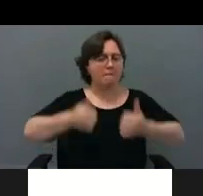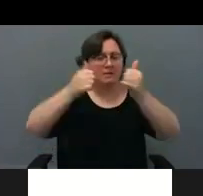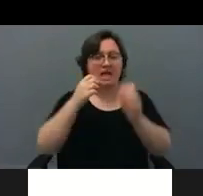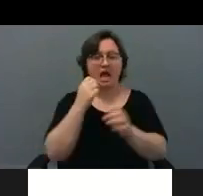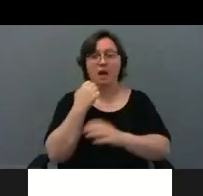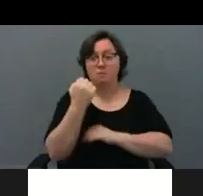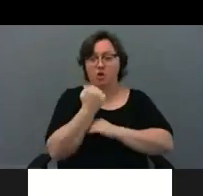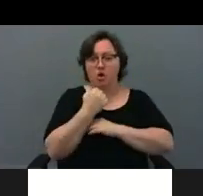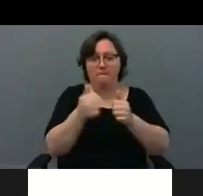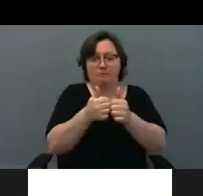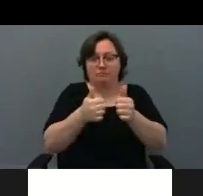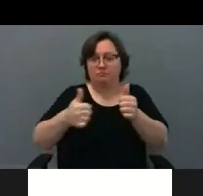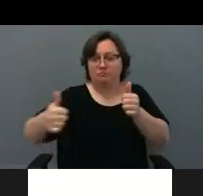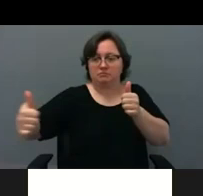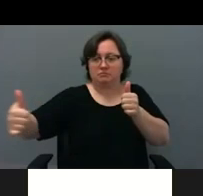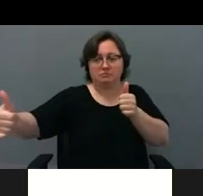apoyos.